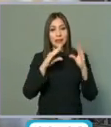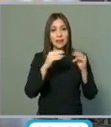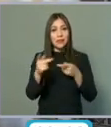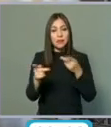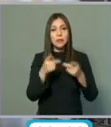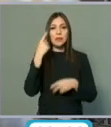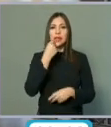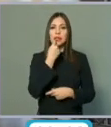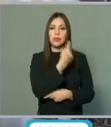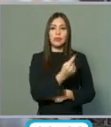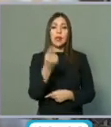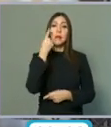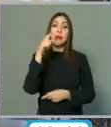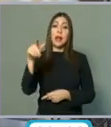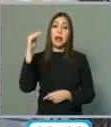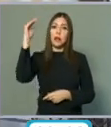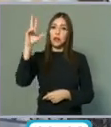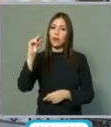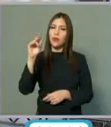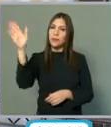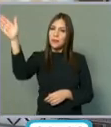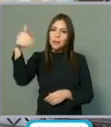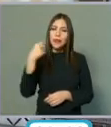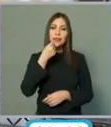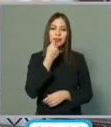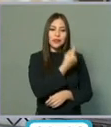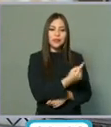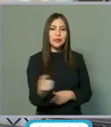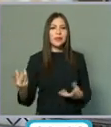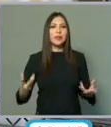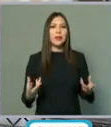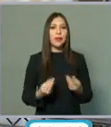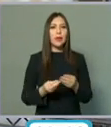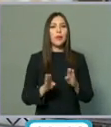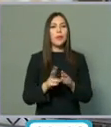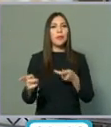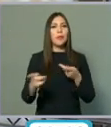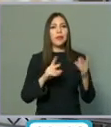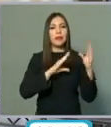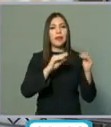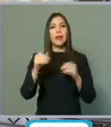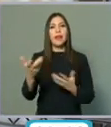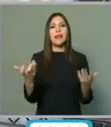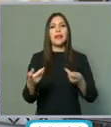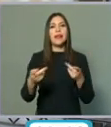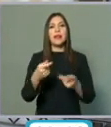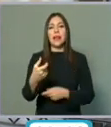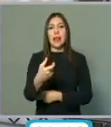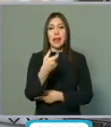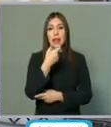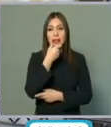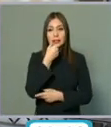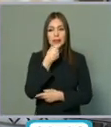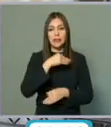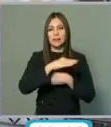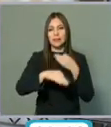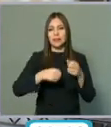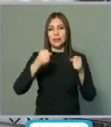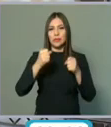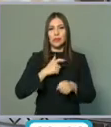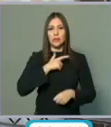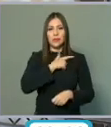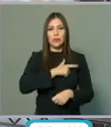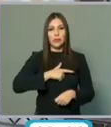Esta vez no va a ser para usted, señor, señora. Llámele a los chiquitos que están ahí al lado suyo, porque vamos a hacer unas galletas que déjenme les digo que les va a encantar